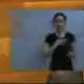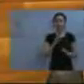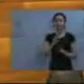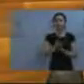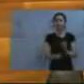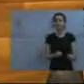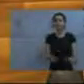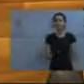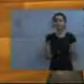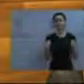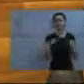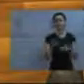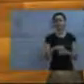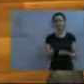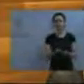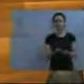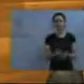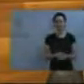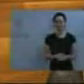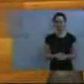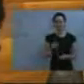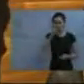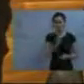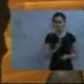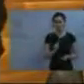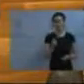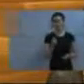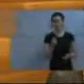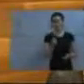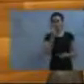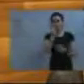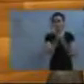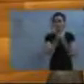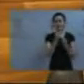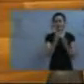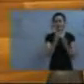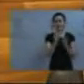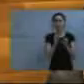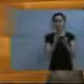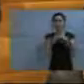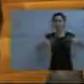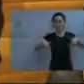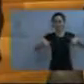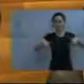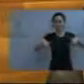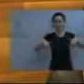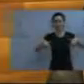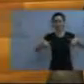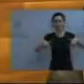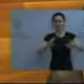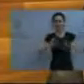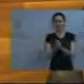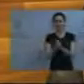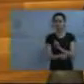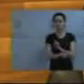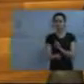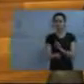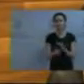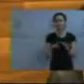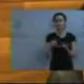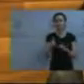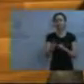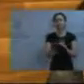esa coordinación. No sé si, en primer lugar, tiene pensado algún cambio en el organigrama o no, supongo que lo veremos en los siguientes